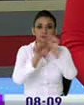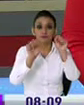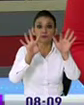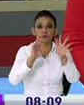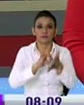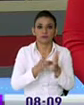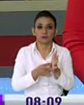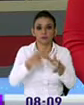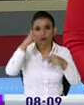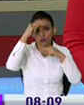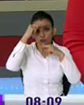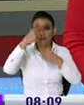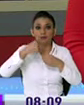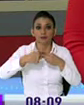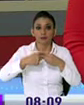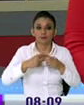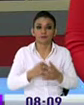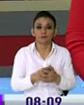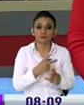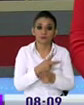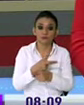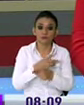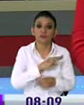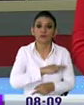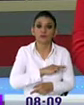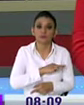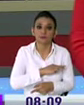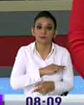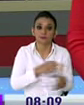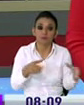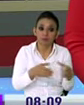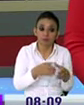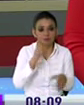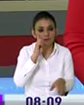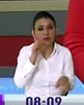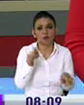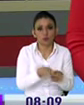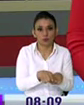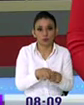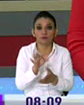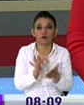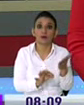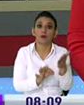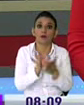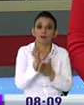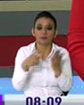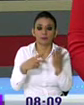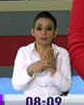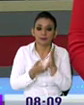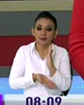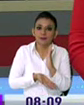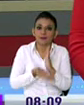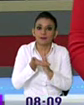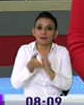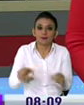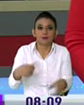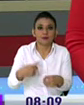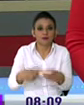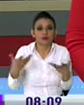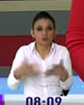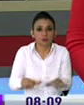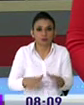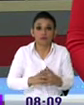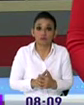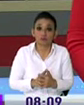8:09 en Noticias de la Capital. En el Consejo Municipal existiría un acuerdo para la aprobación del incremento del pasaje en Quito. Pese al